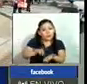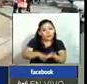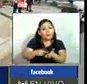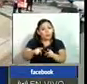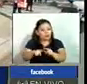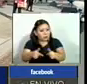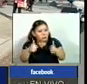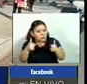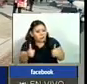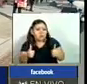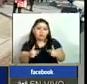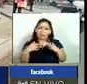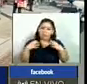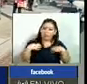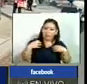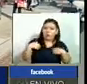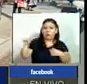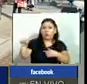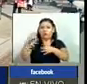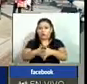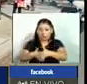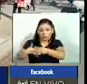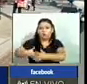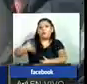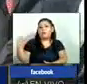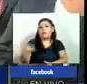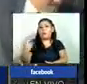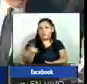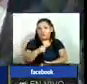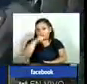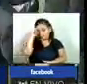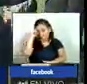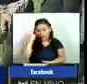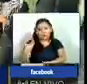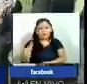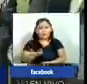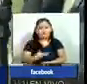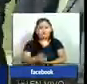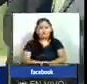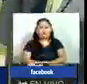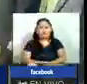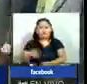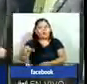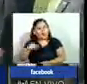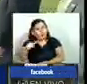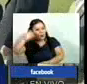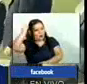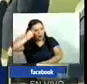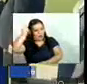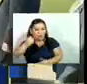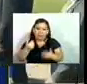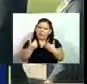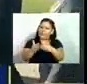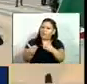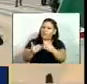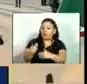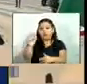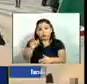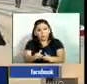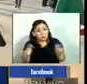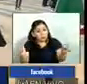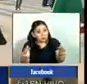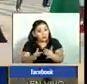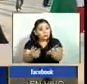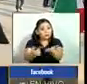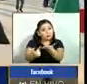vivamos bien ¿por qué? porque Estados Unidos necesita la mano de obra de nosotros otros respaldaban una postura bien diferente y esperaban que en el encuentro en la